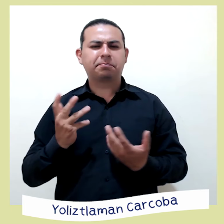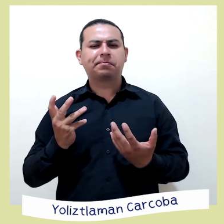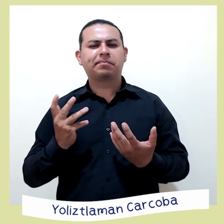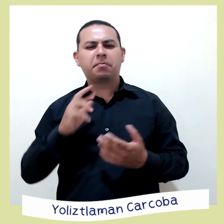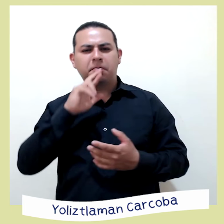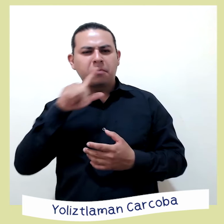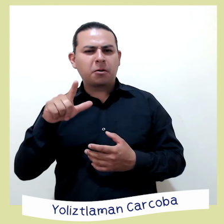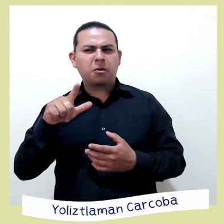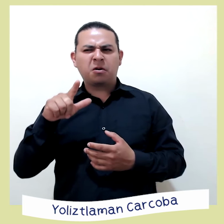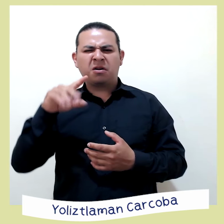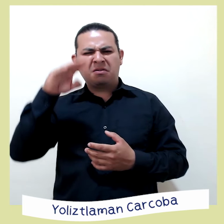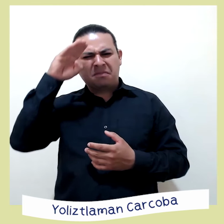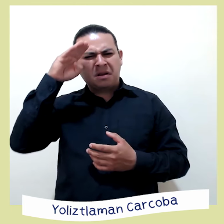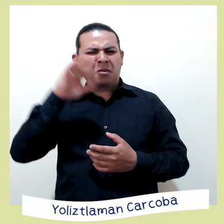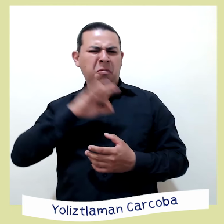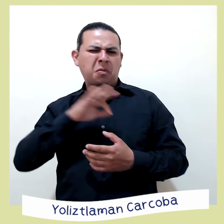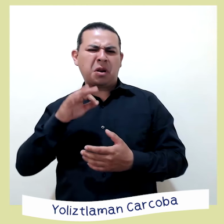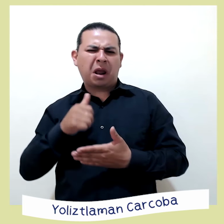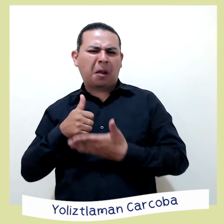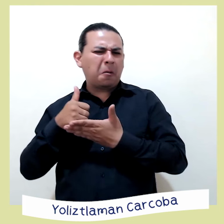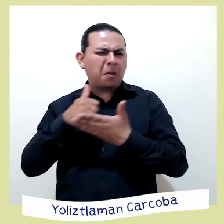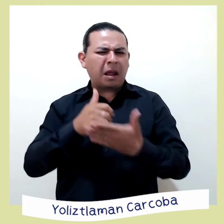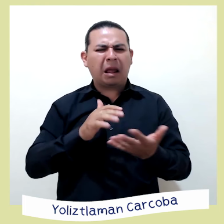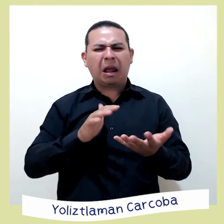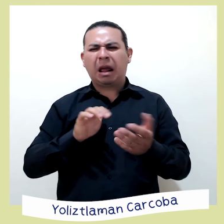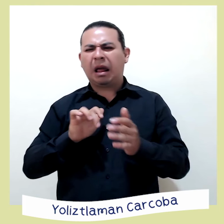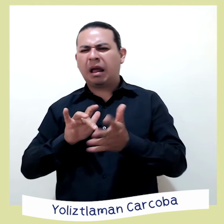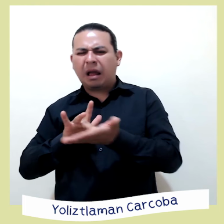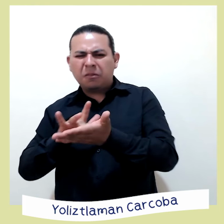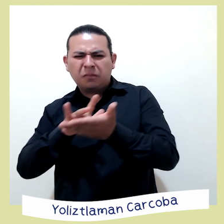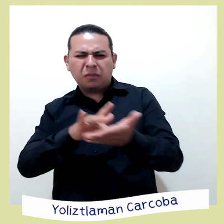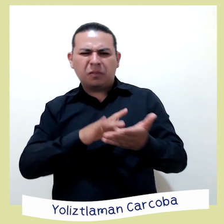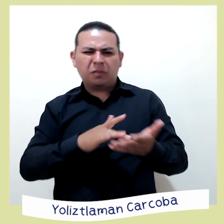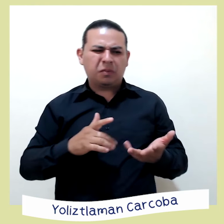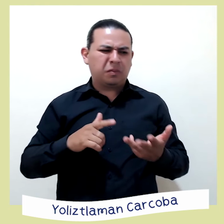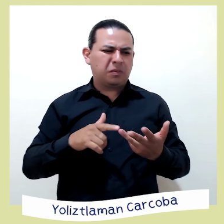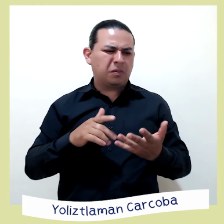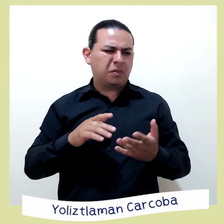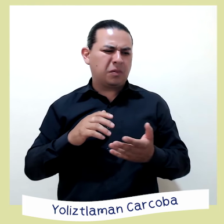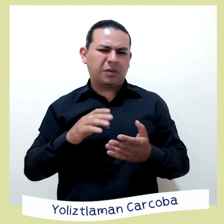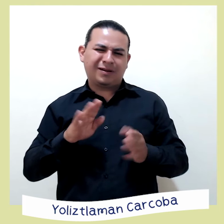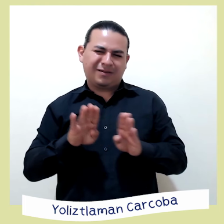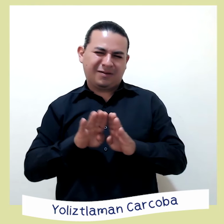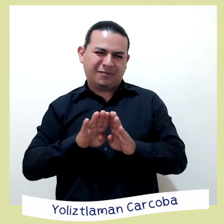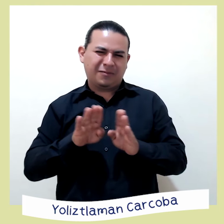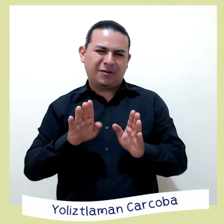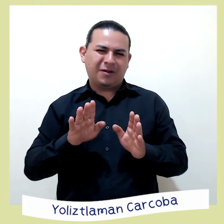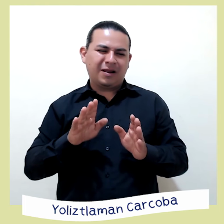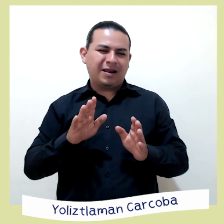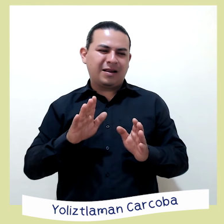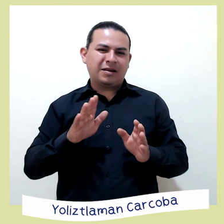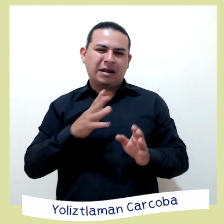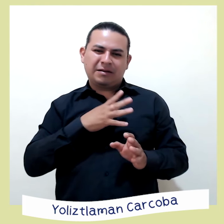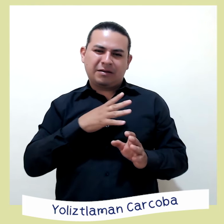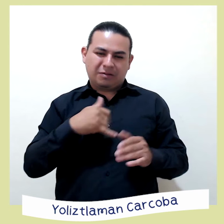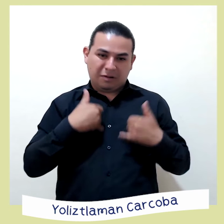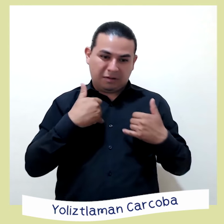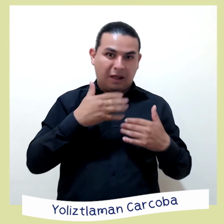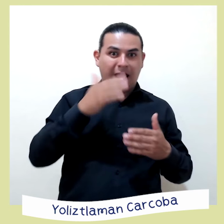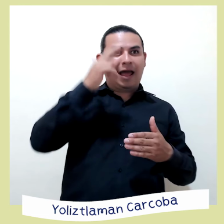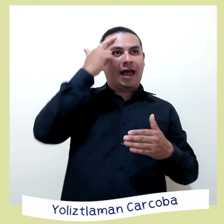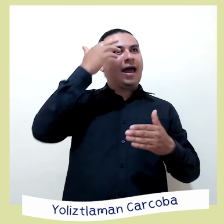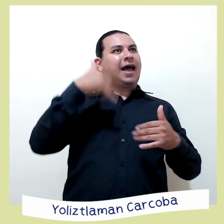de trabajar inclusive, ¿no? Es, no debía yo decirlo, ¿no? Pero cuando fui joven, ¿no?